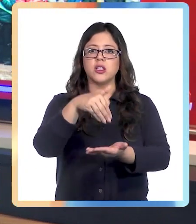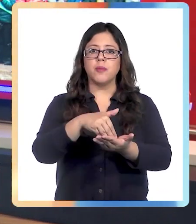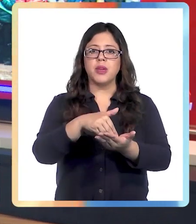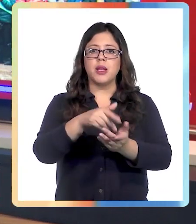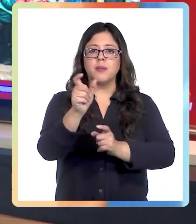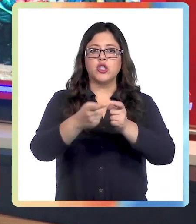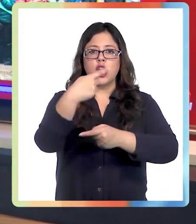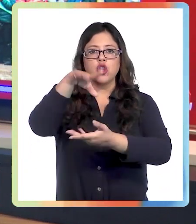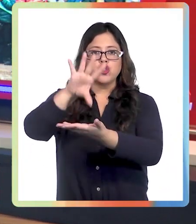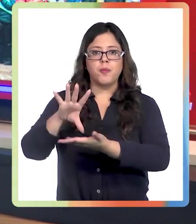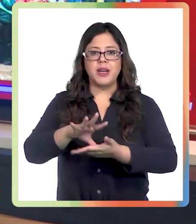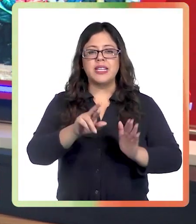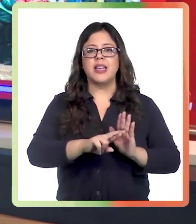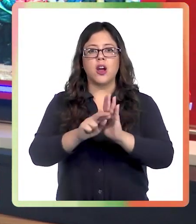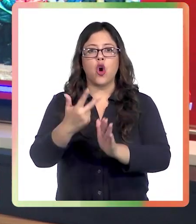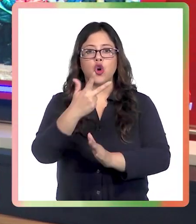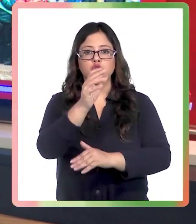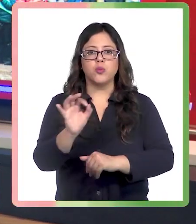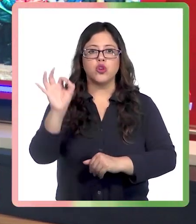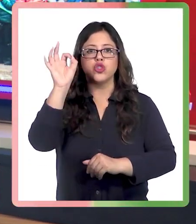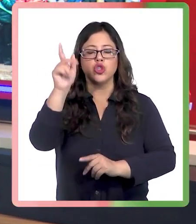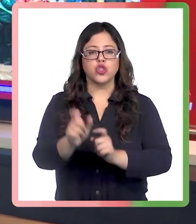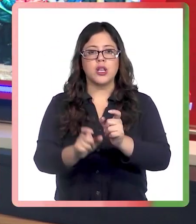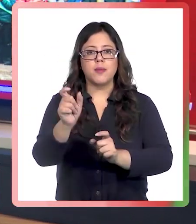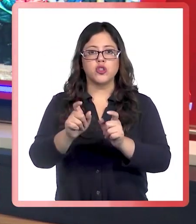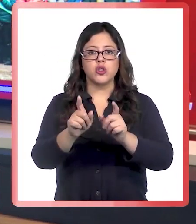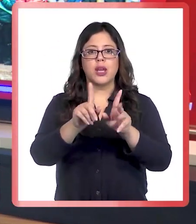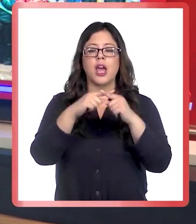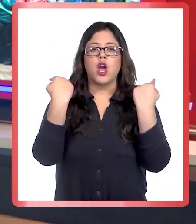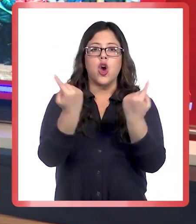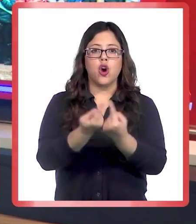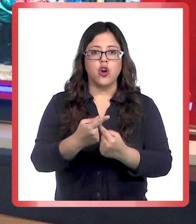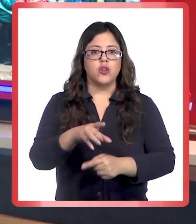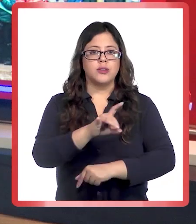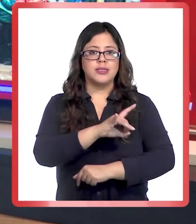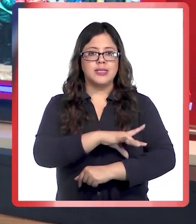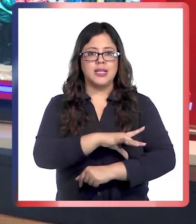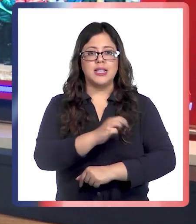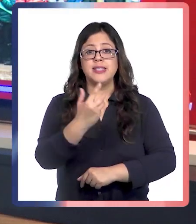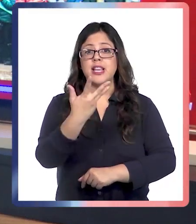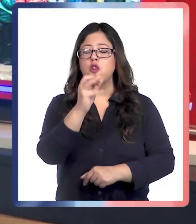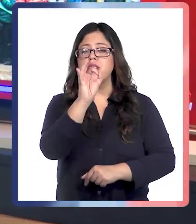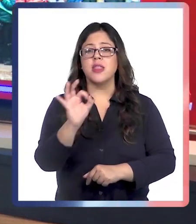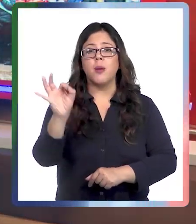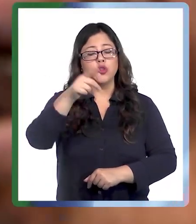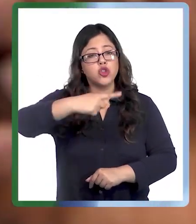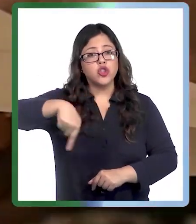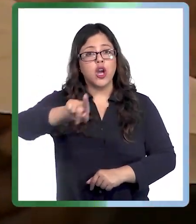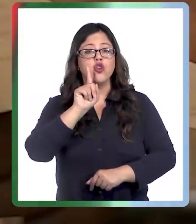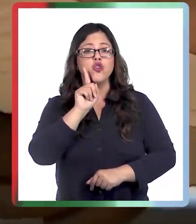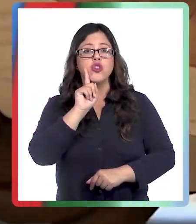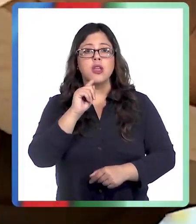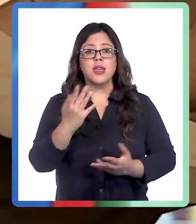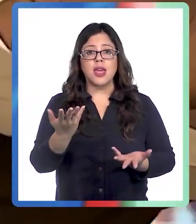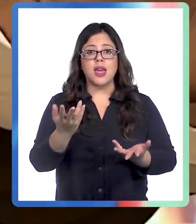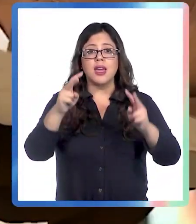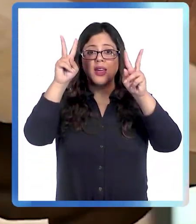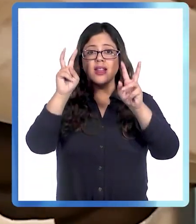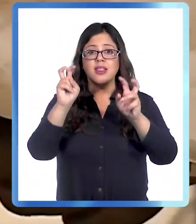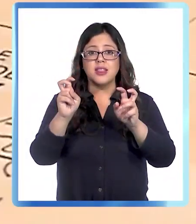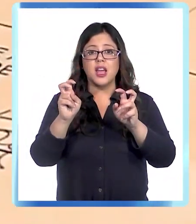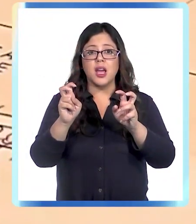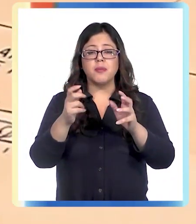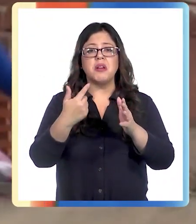migrantes, representan el 8% de la población total de nuestro país y el 90% de ellos tiene su situación regularizada o